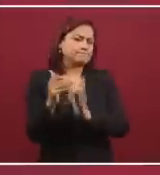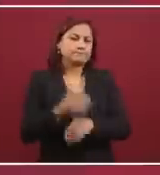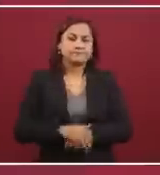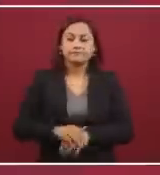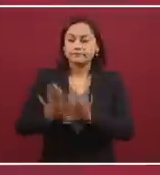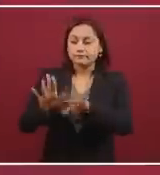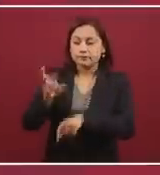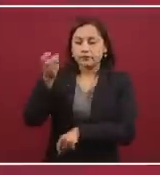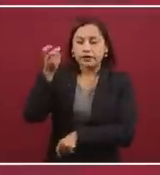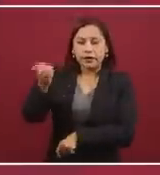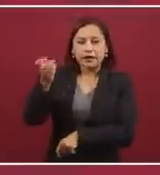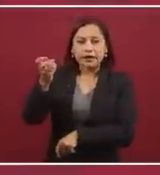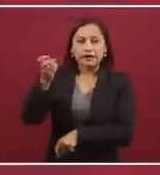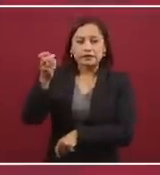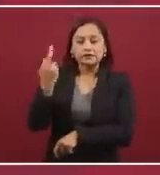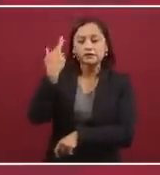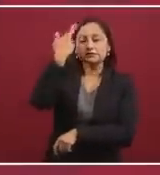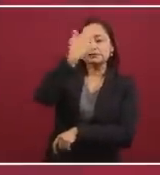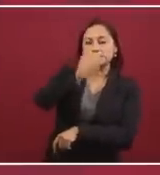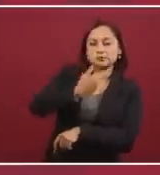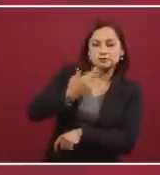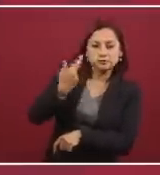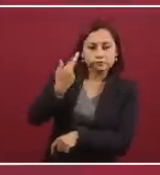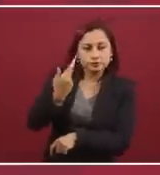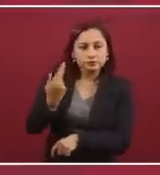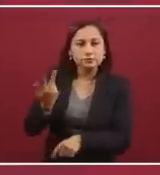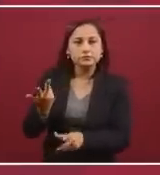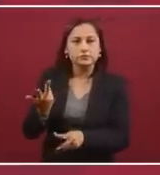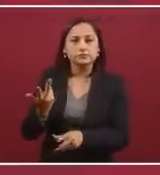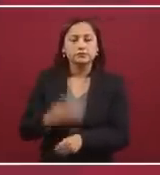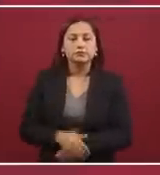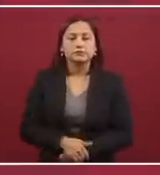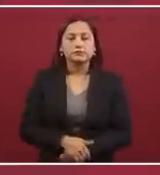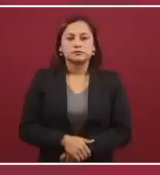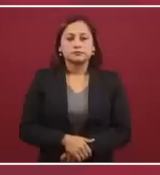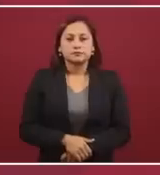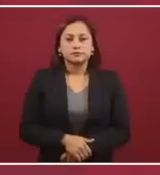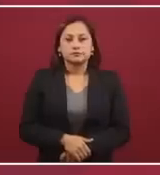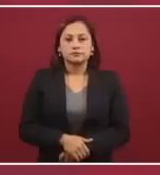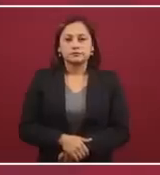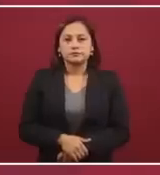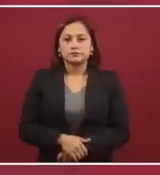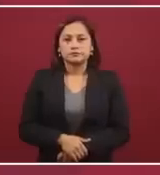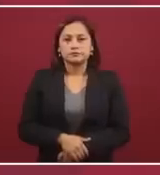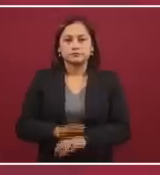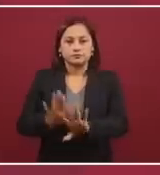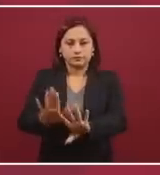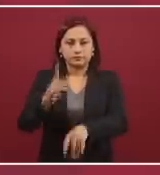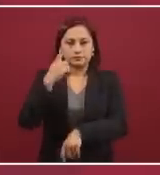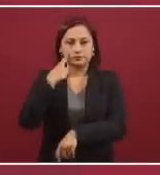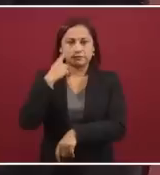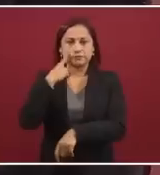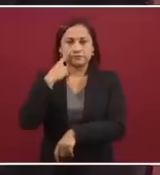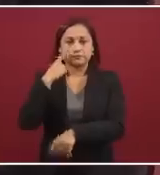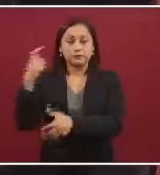eso no va ah duran mucho